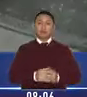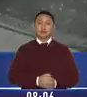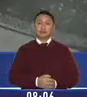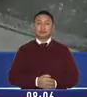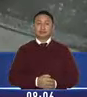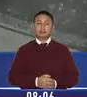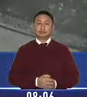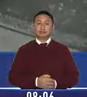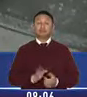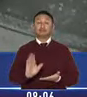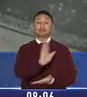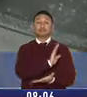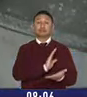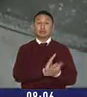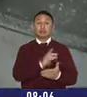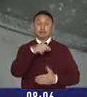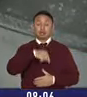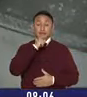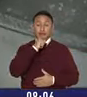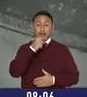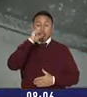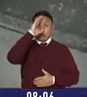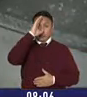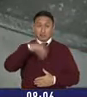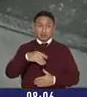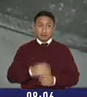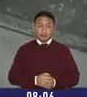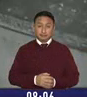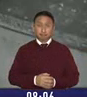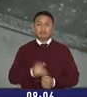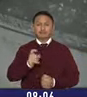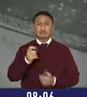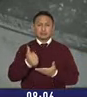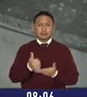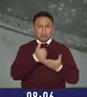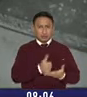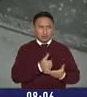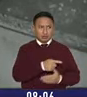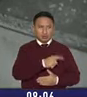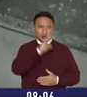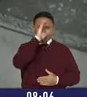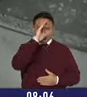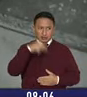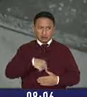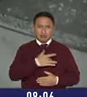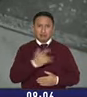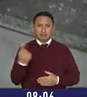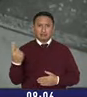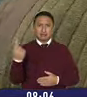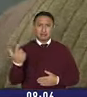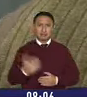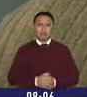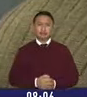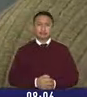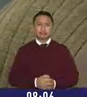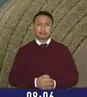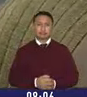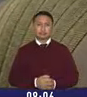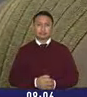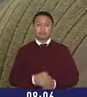aquí. Es un barrio en el que hace falta la presencia policial. Demandan más patrullajes, se sienten desprotegidos. Pero no